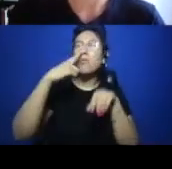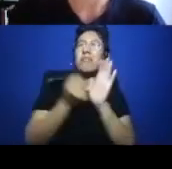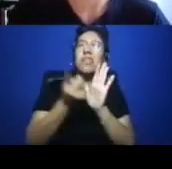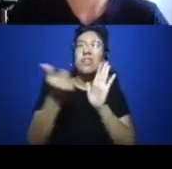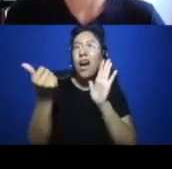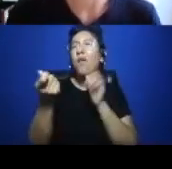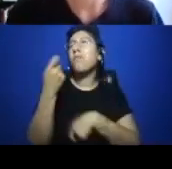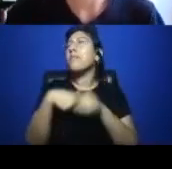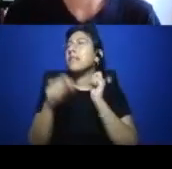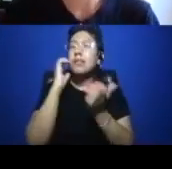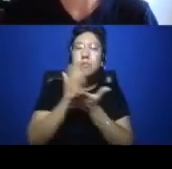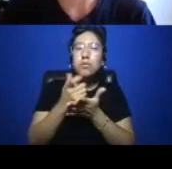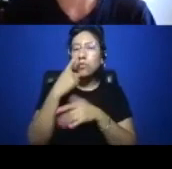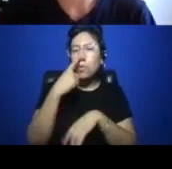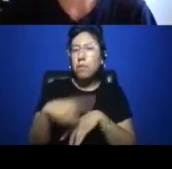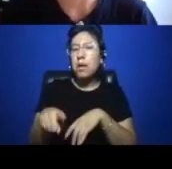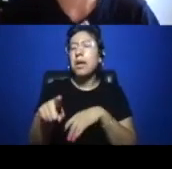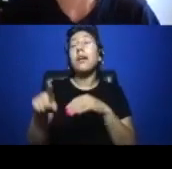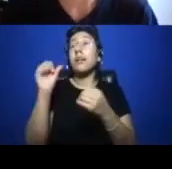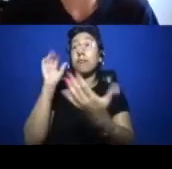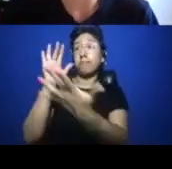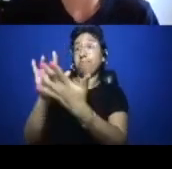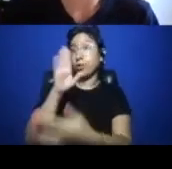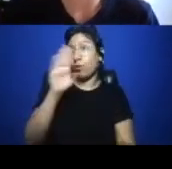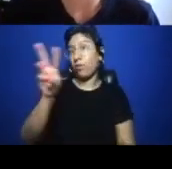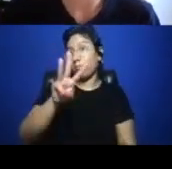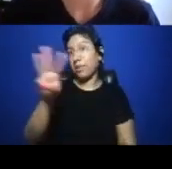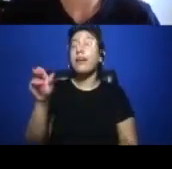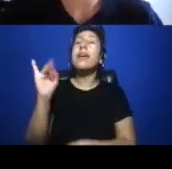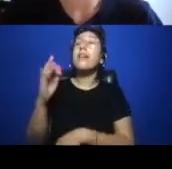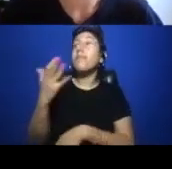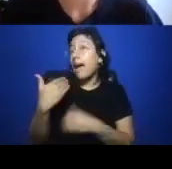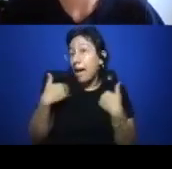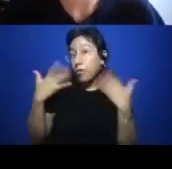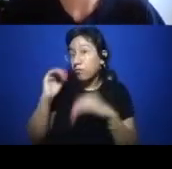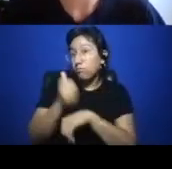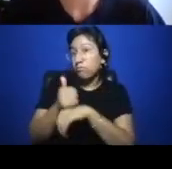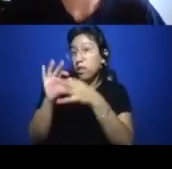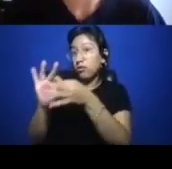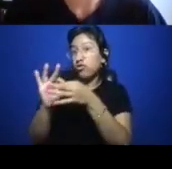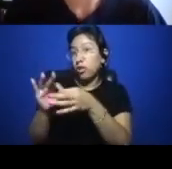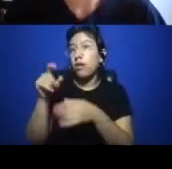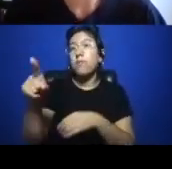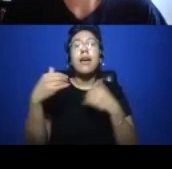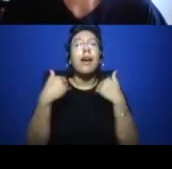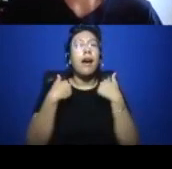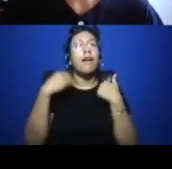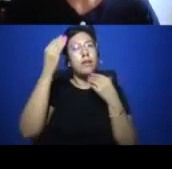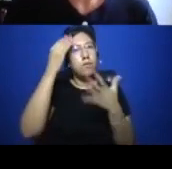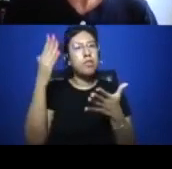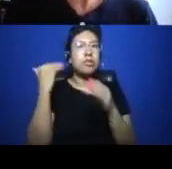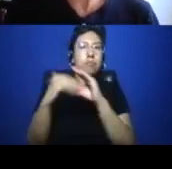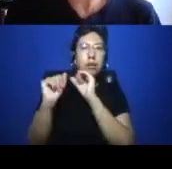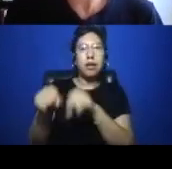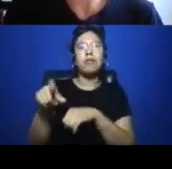que quiten esa biografía o quiero que quiten una imagen, ustedes pueden hacer alcance directamente y tienen una persona